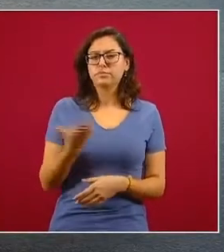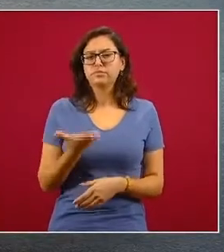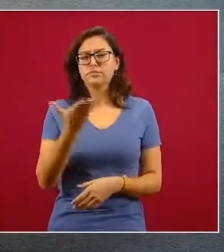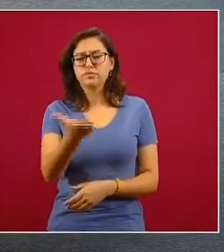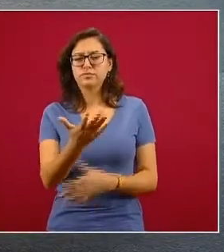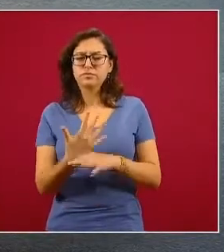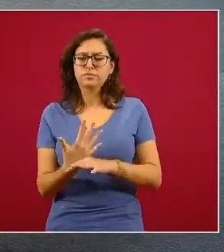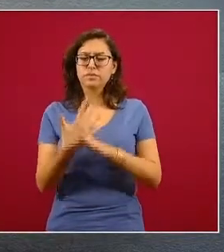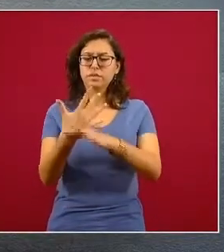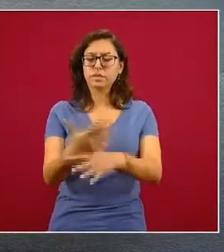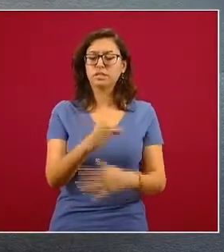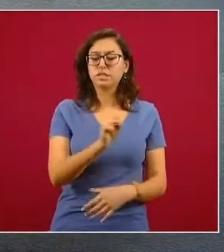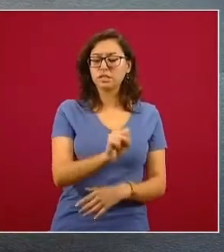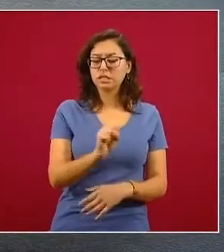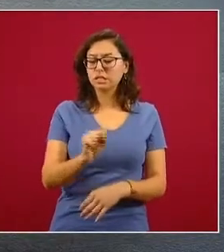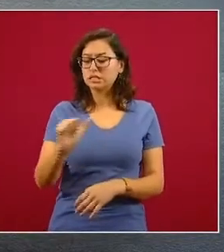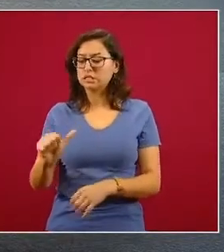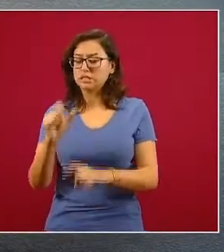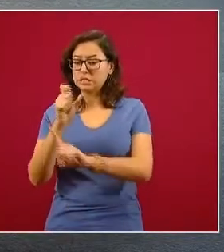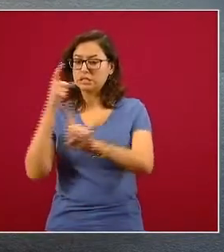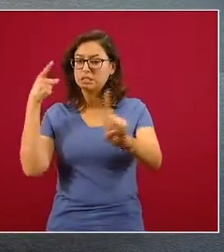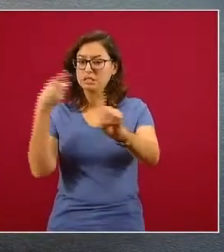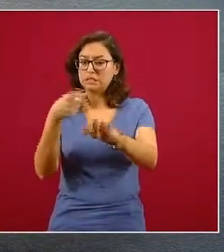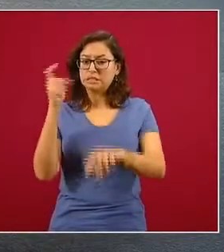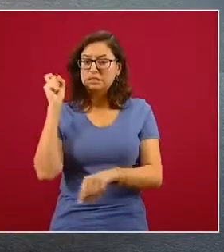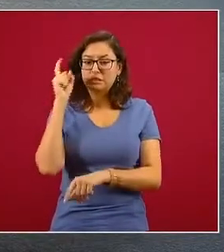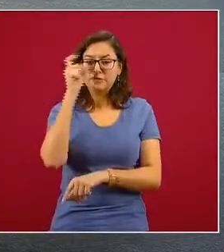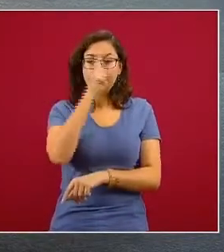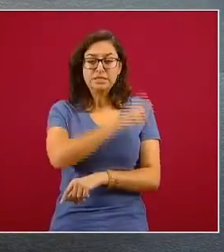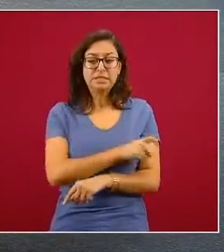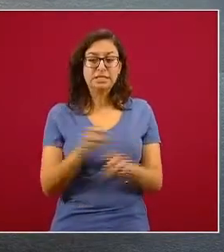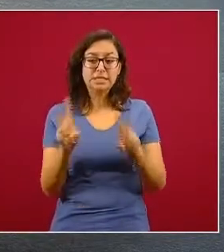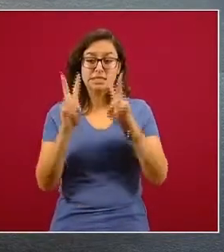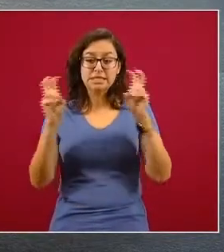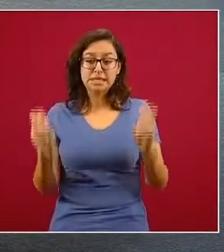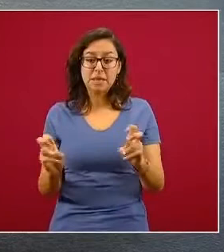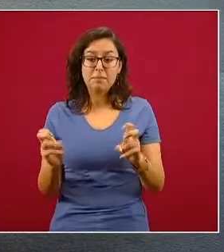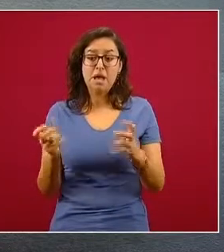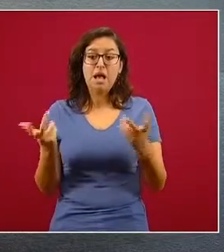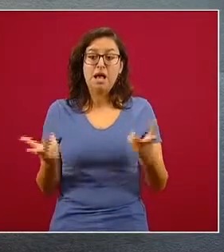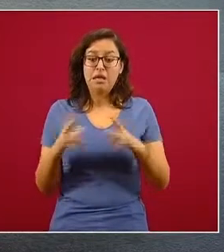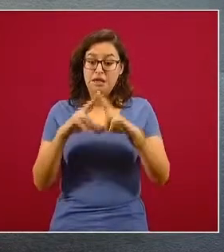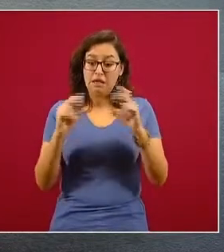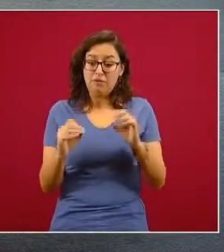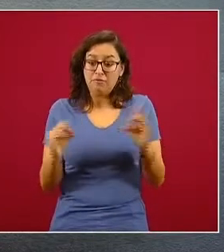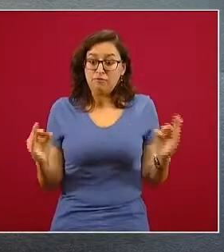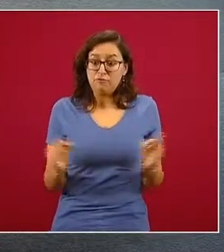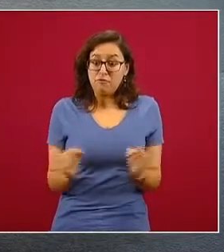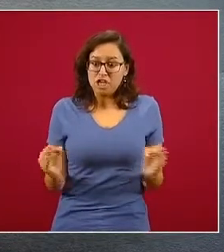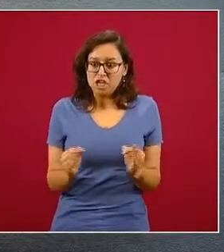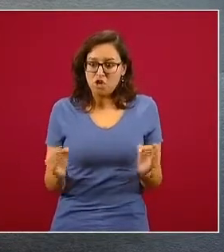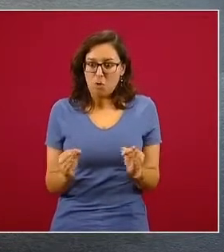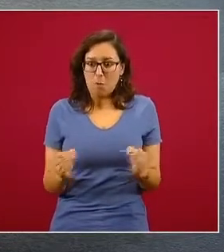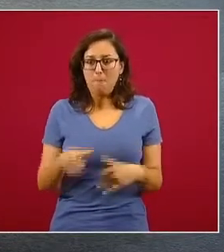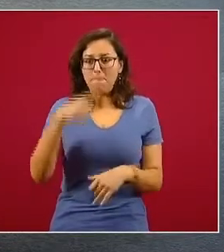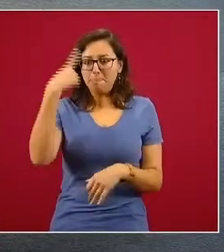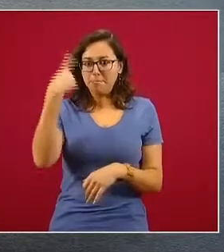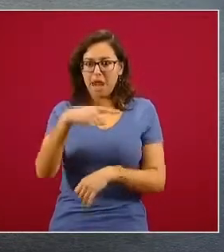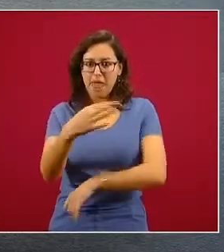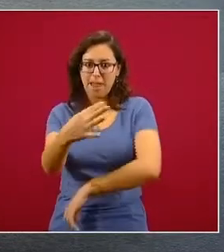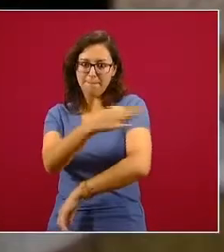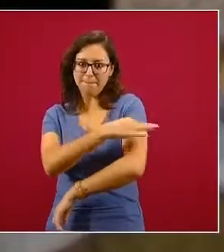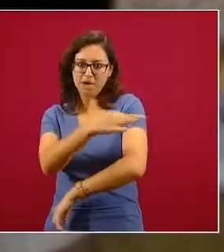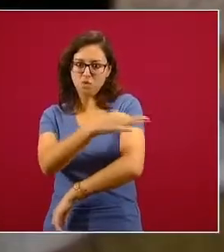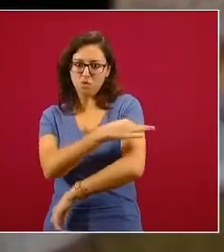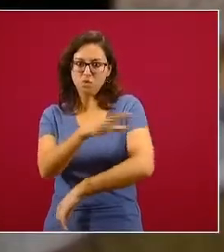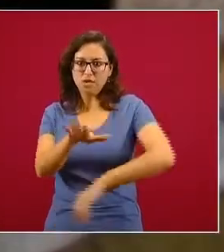Salud era esta red de refrigeración o red para condensar las